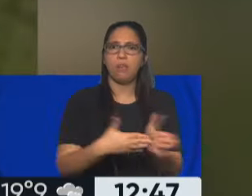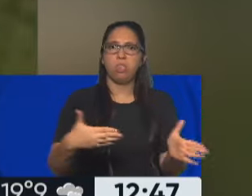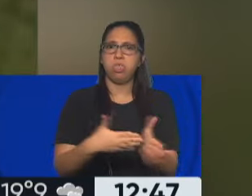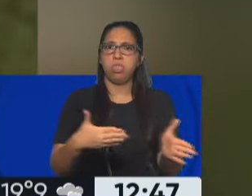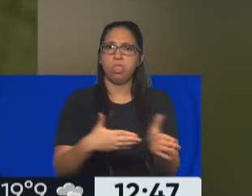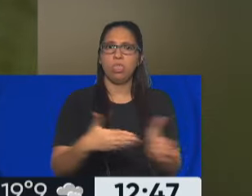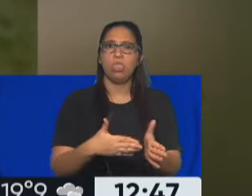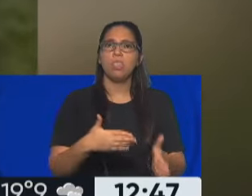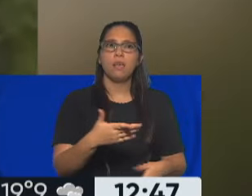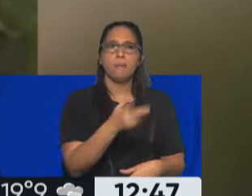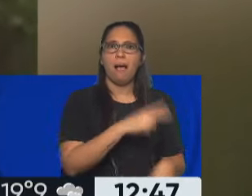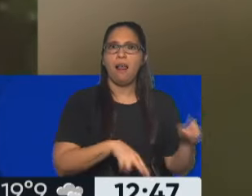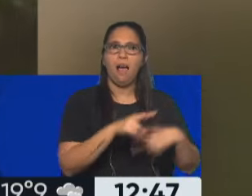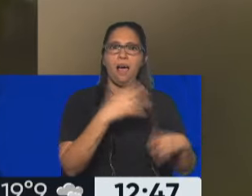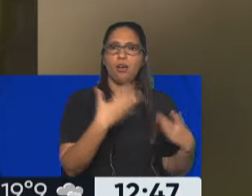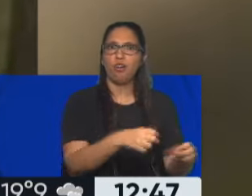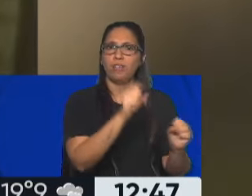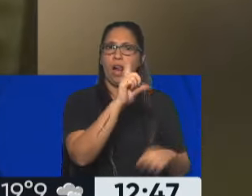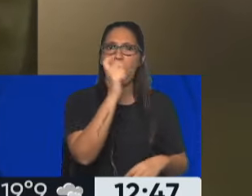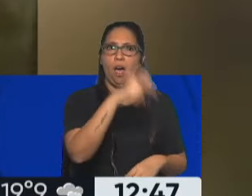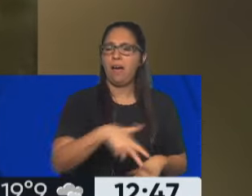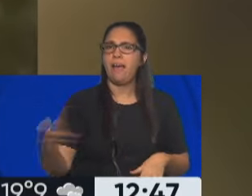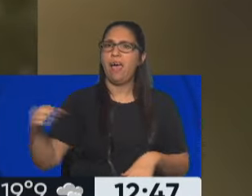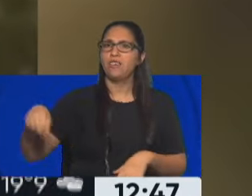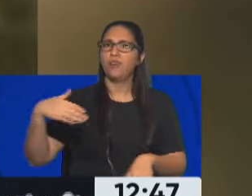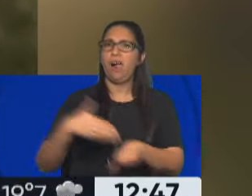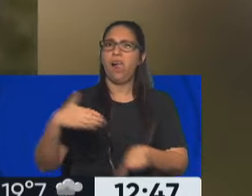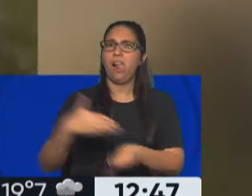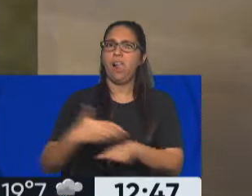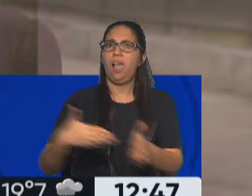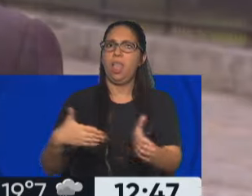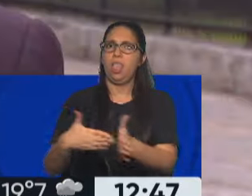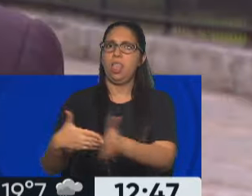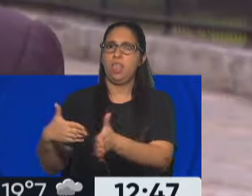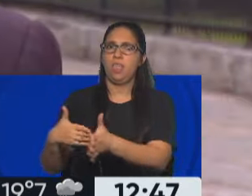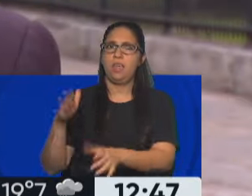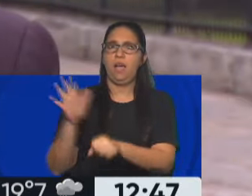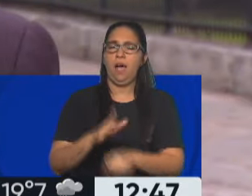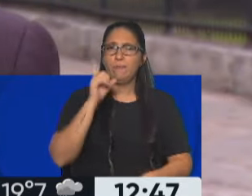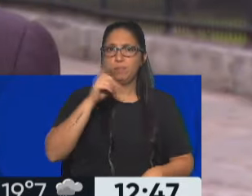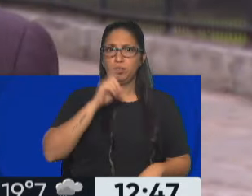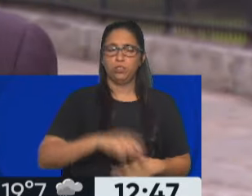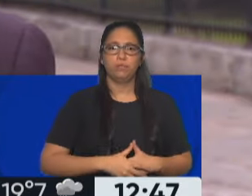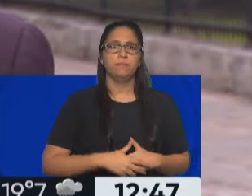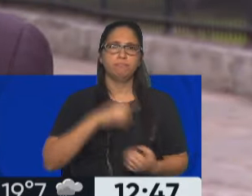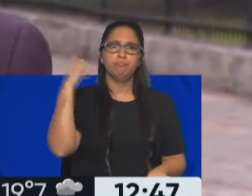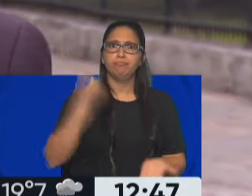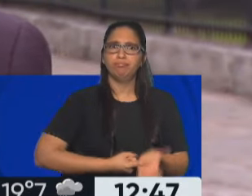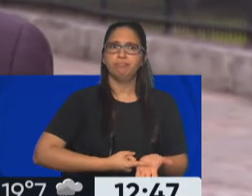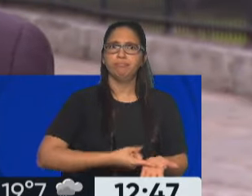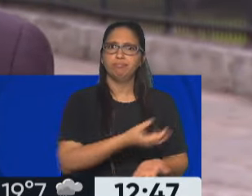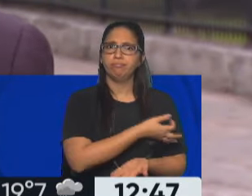averiguar el paradero del niño loan con muy buen tino ha dictado estos procesamientos está pudiendo